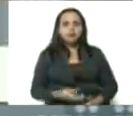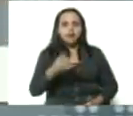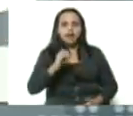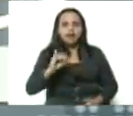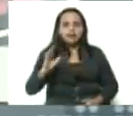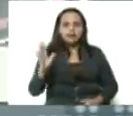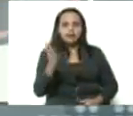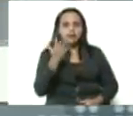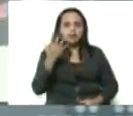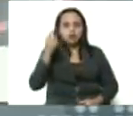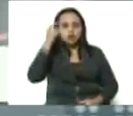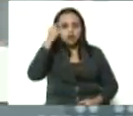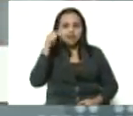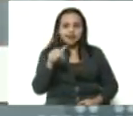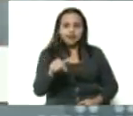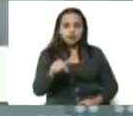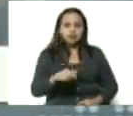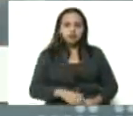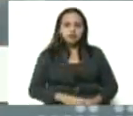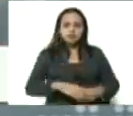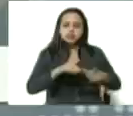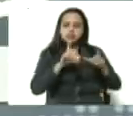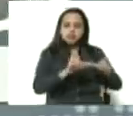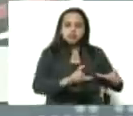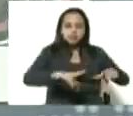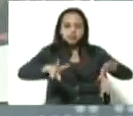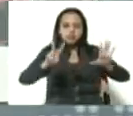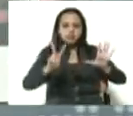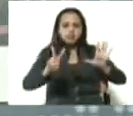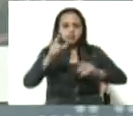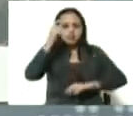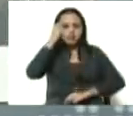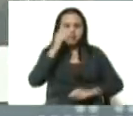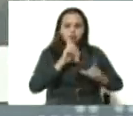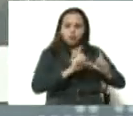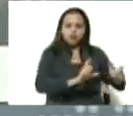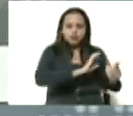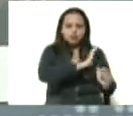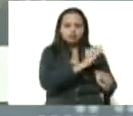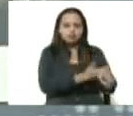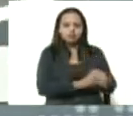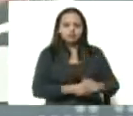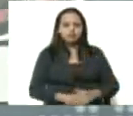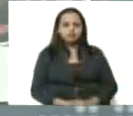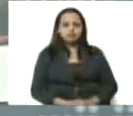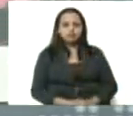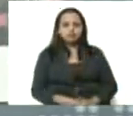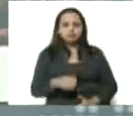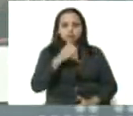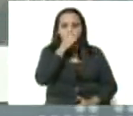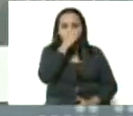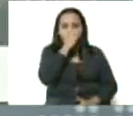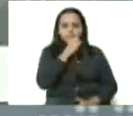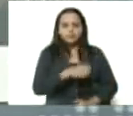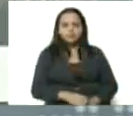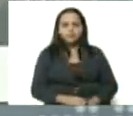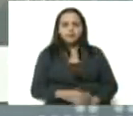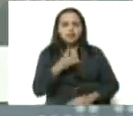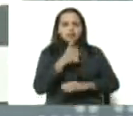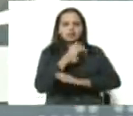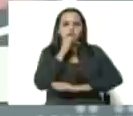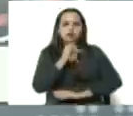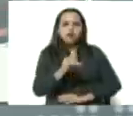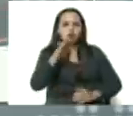día de esta etapa de 7 días de cuarentena radical. Y debemos informar que en